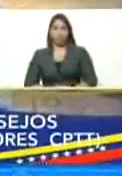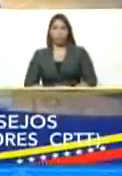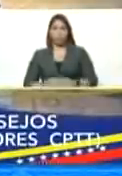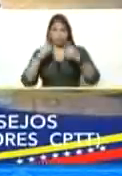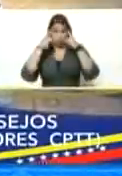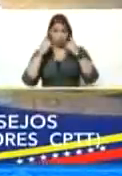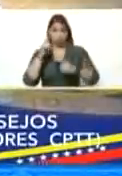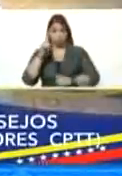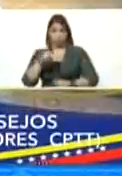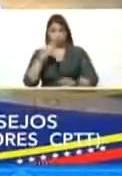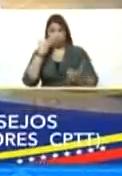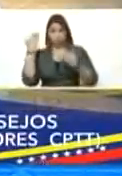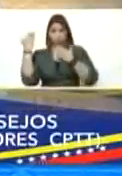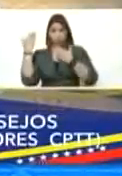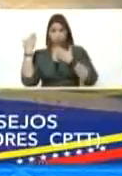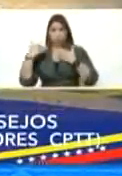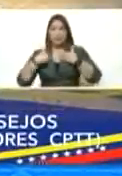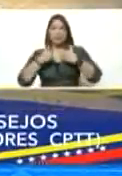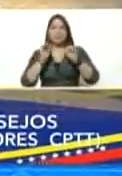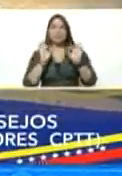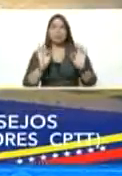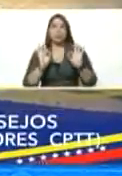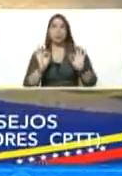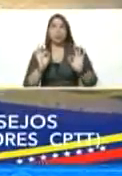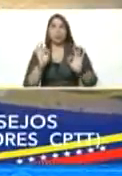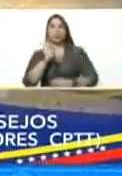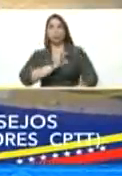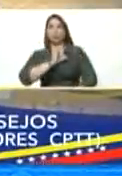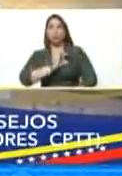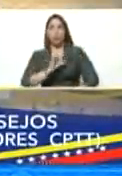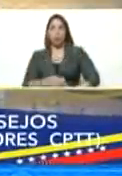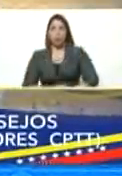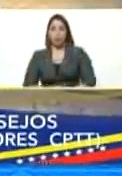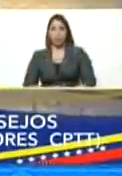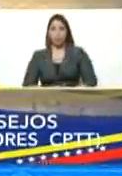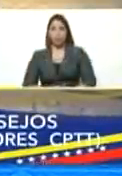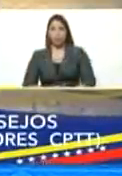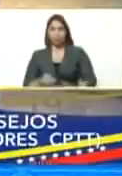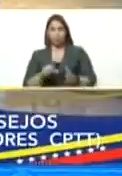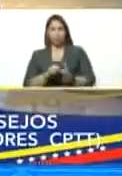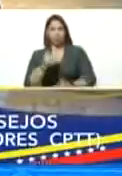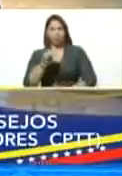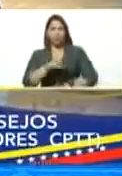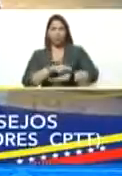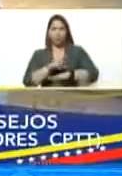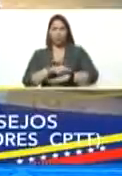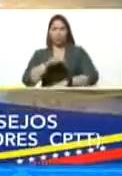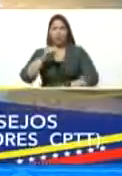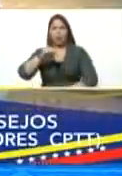experto pues, en seguridad social, Rafael Río. ¿Dónde está el doctor Alviares?